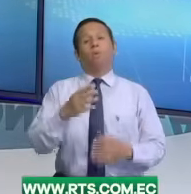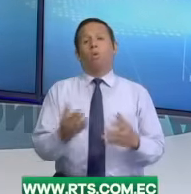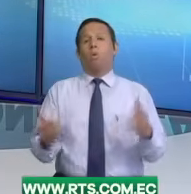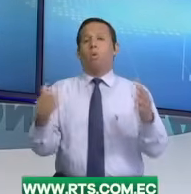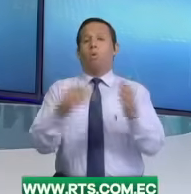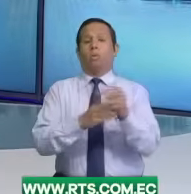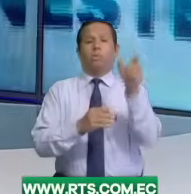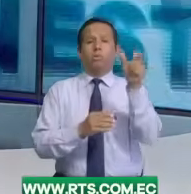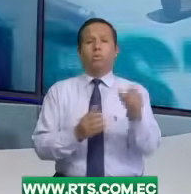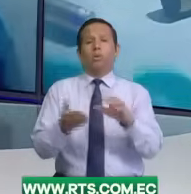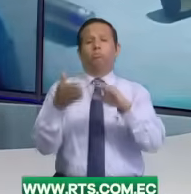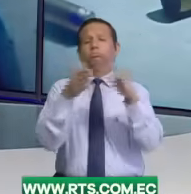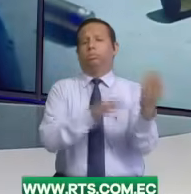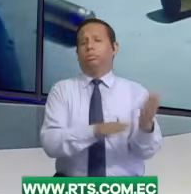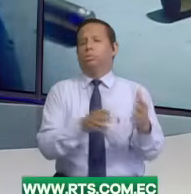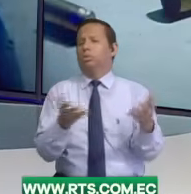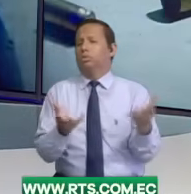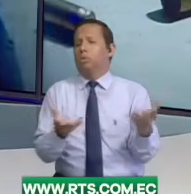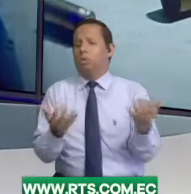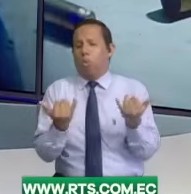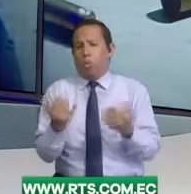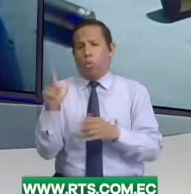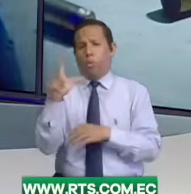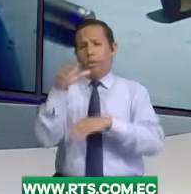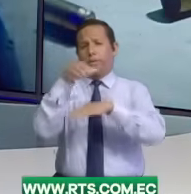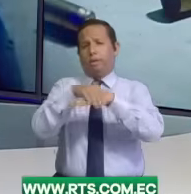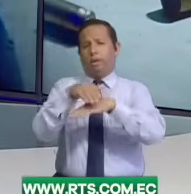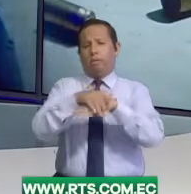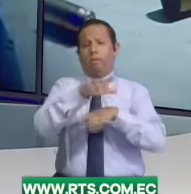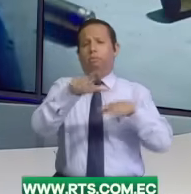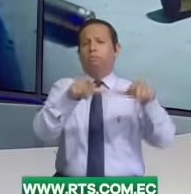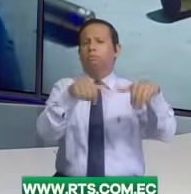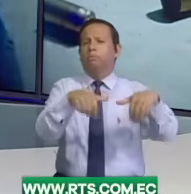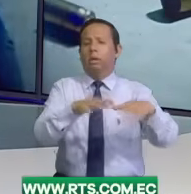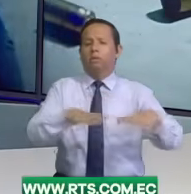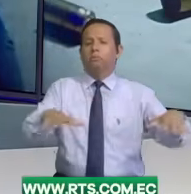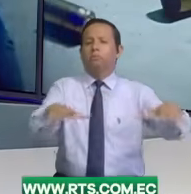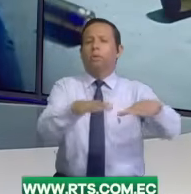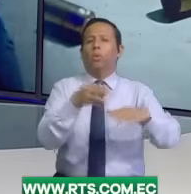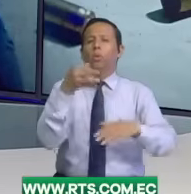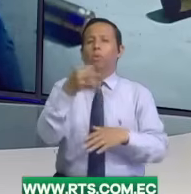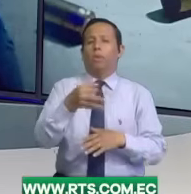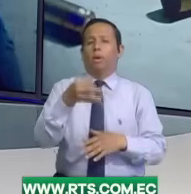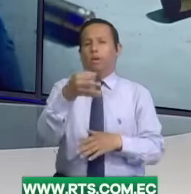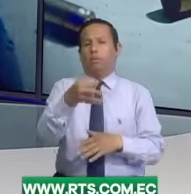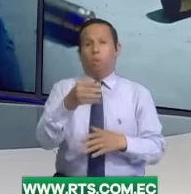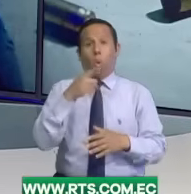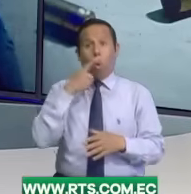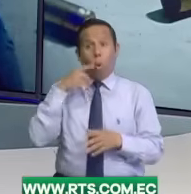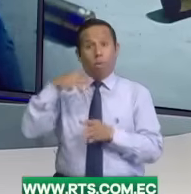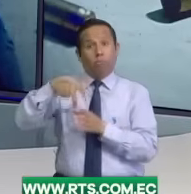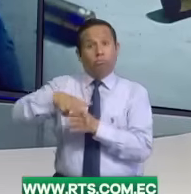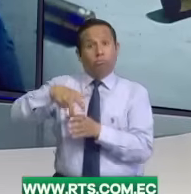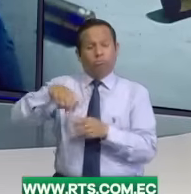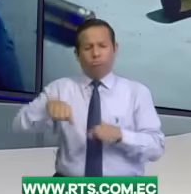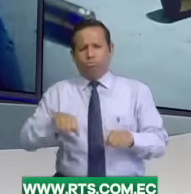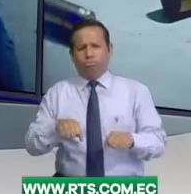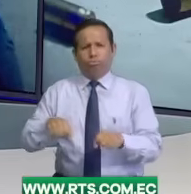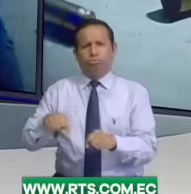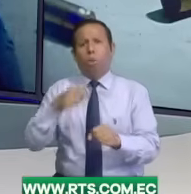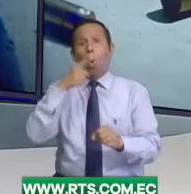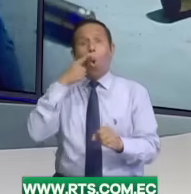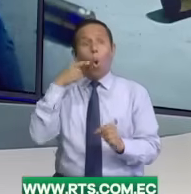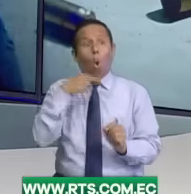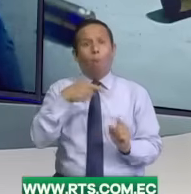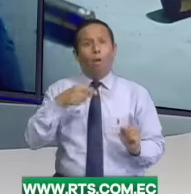muerte violenta se registró la tarde de este lunes en el sector de Los Helechos del Cantón Durán. Sujetos en moto asesinaron a un